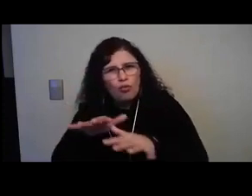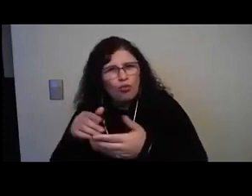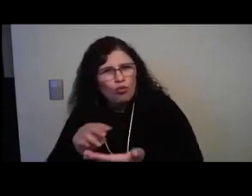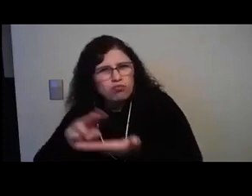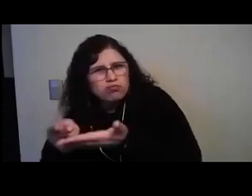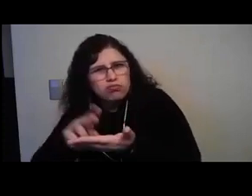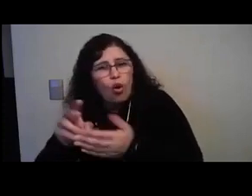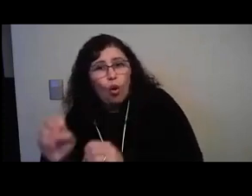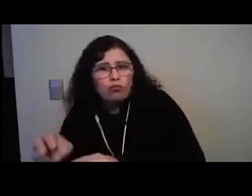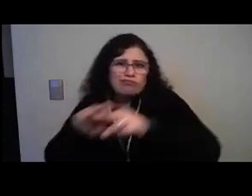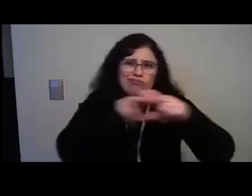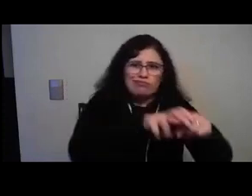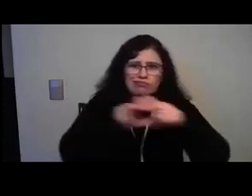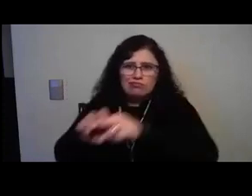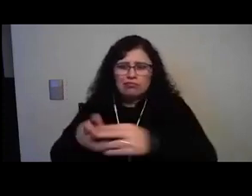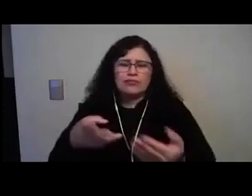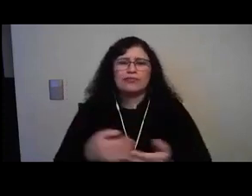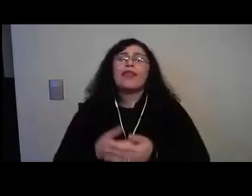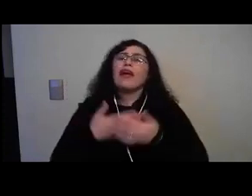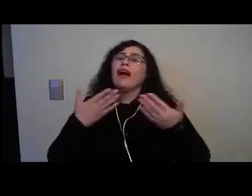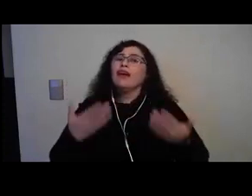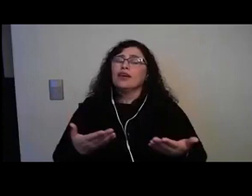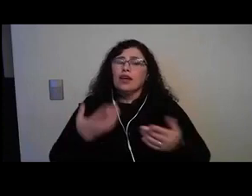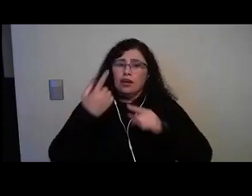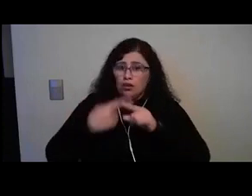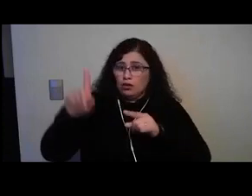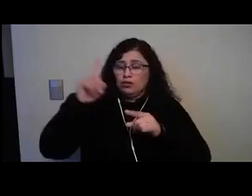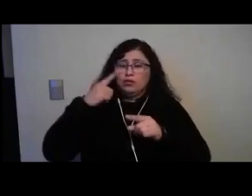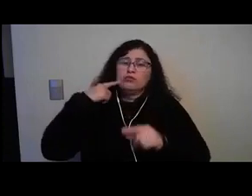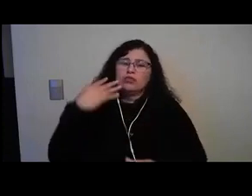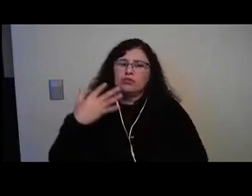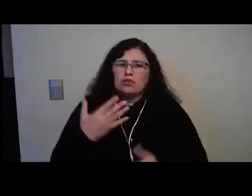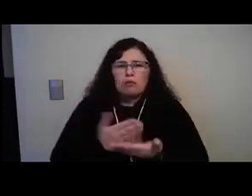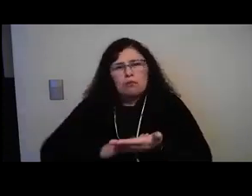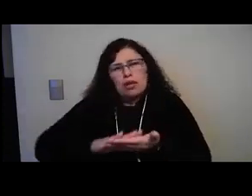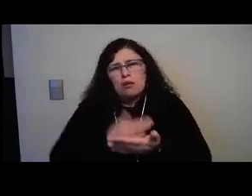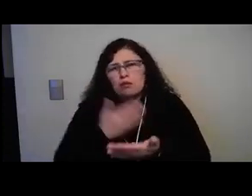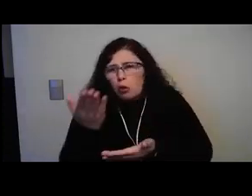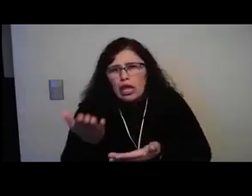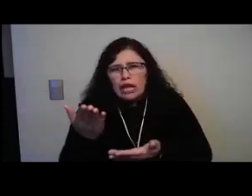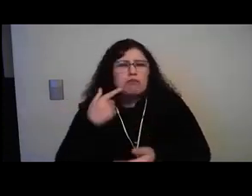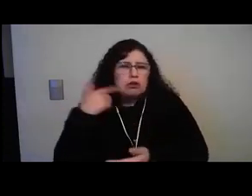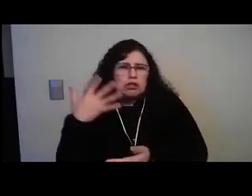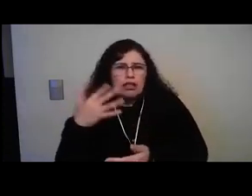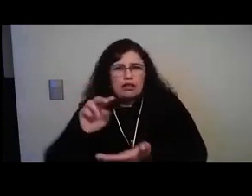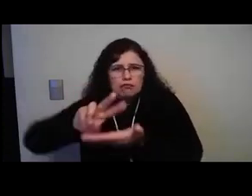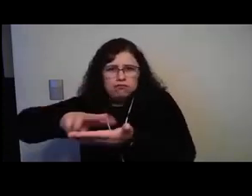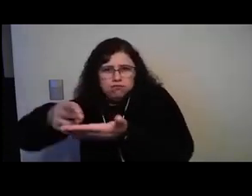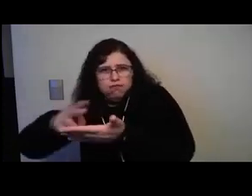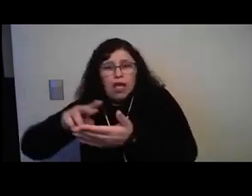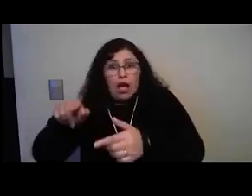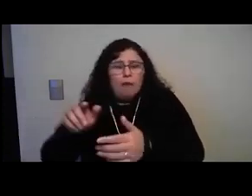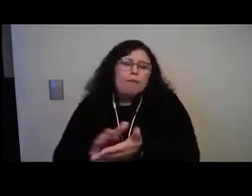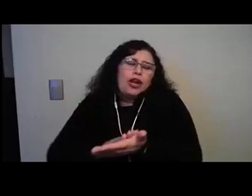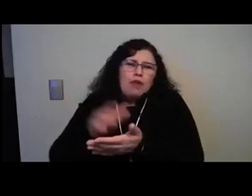transfieran, ¿ya? Y lo otro que es importante, si usted va a transferir o movilizar a una persona que ya tiene un peso considerable o